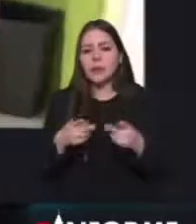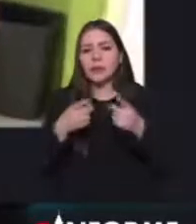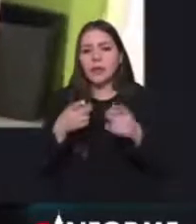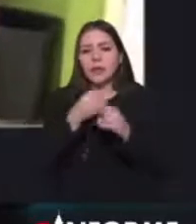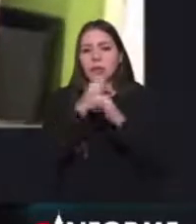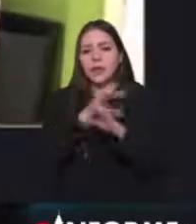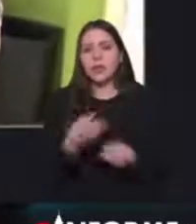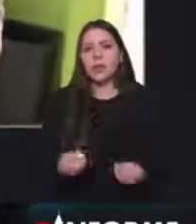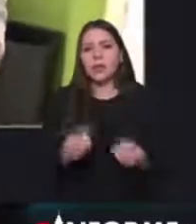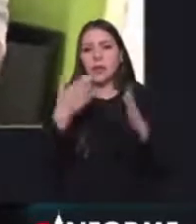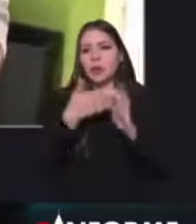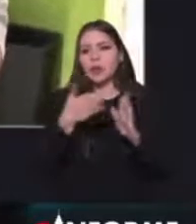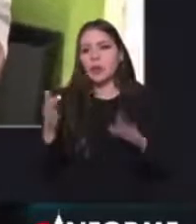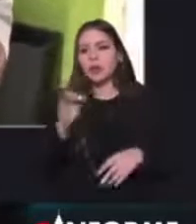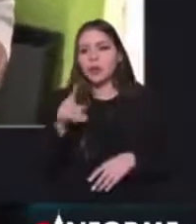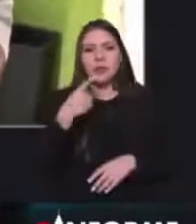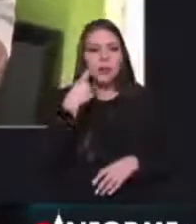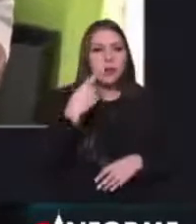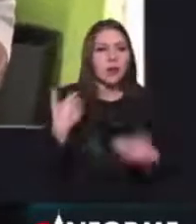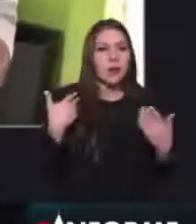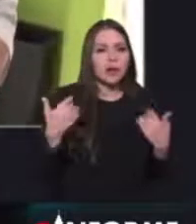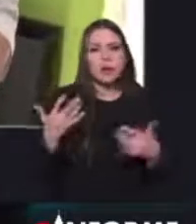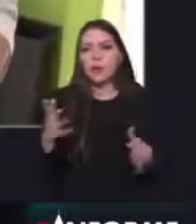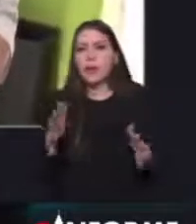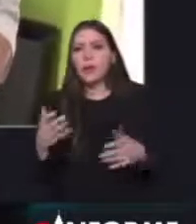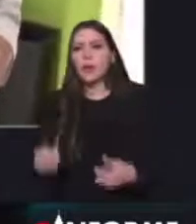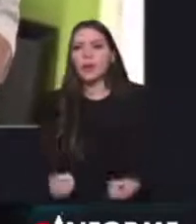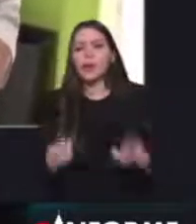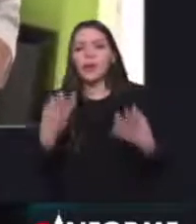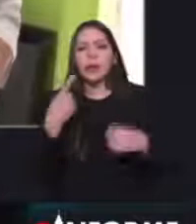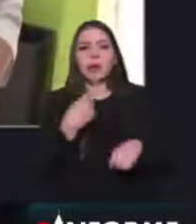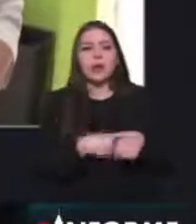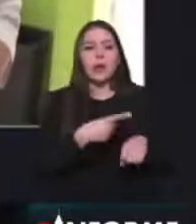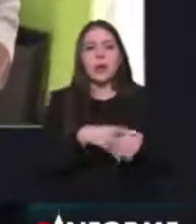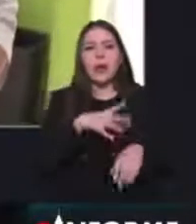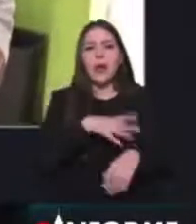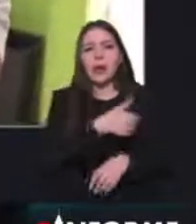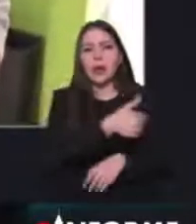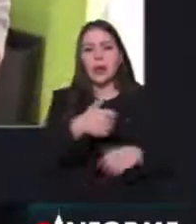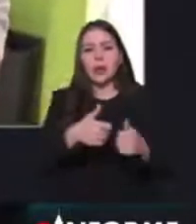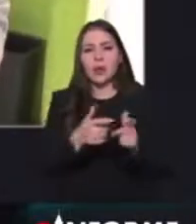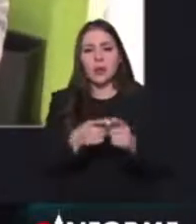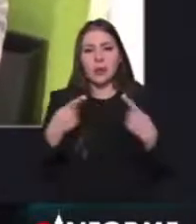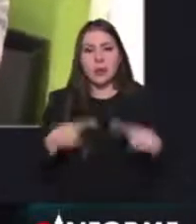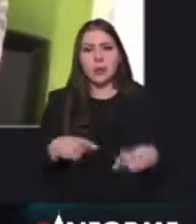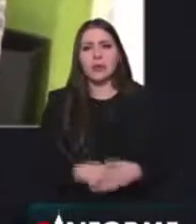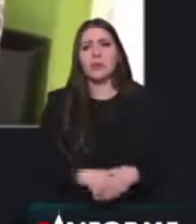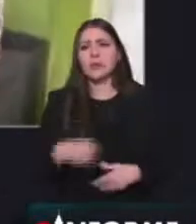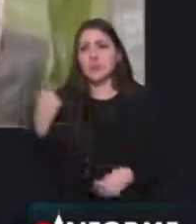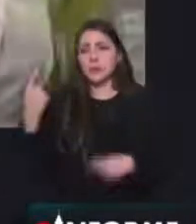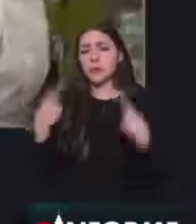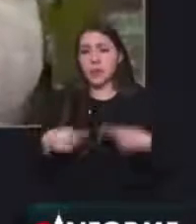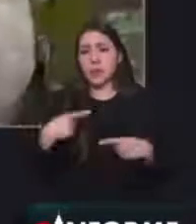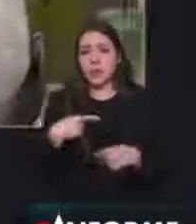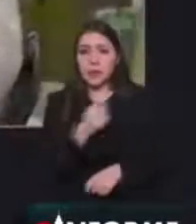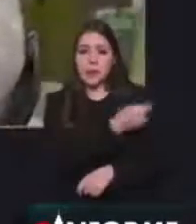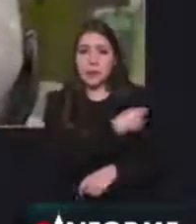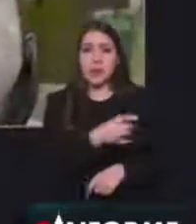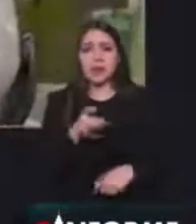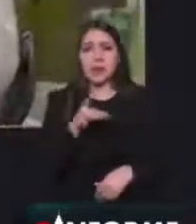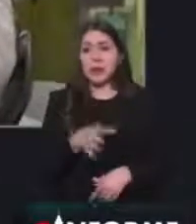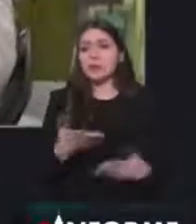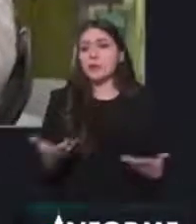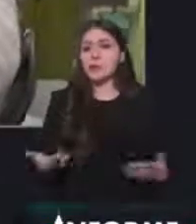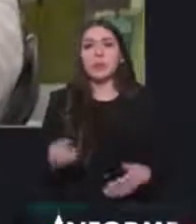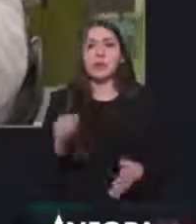sobre la enfermedad en los grupos, ¿no? De cualquier manera, hay gente que aunque se ponga la vacuna, pues sigue